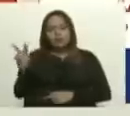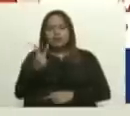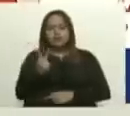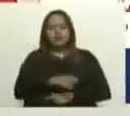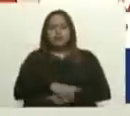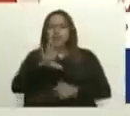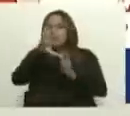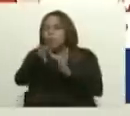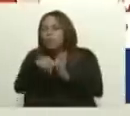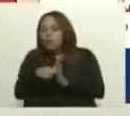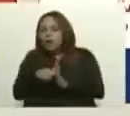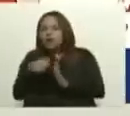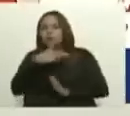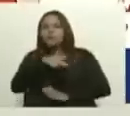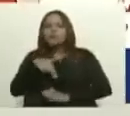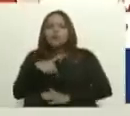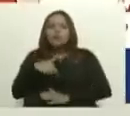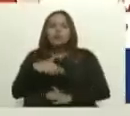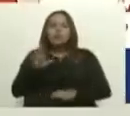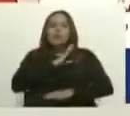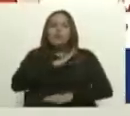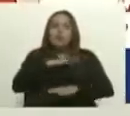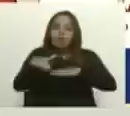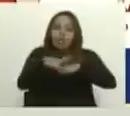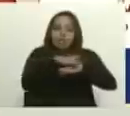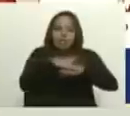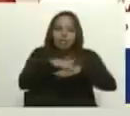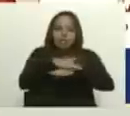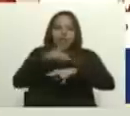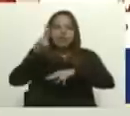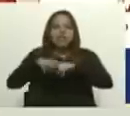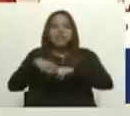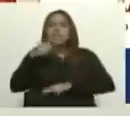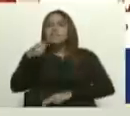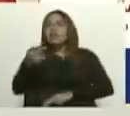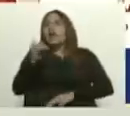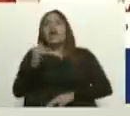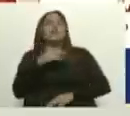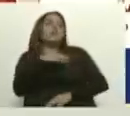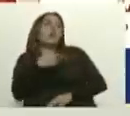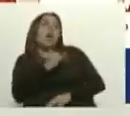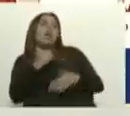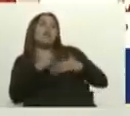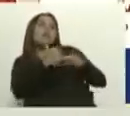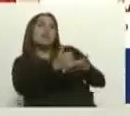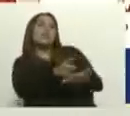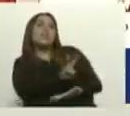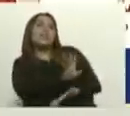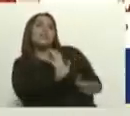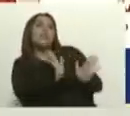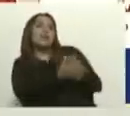Se robaron nuestro asfalto. Y nos decían que nos estaban haciendo un favor.